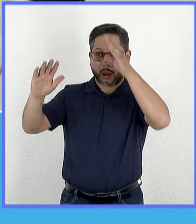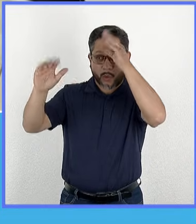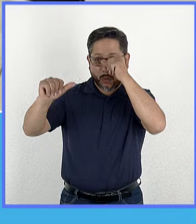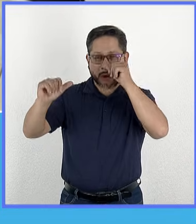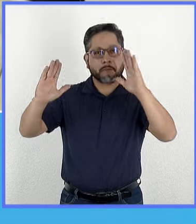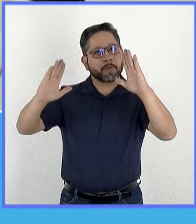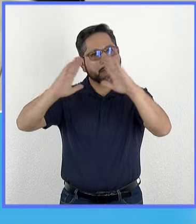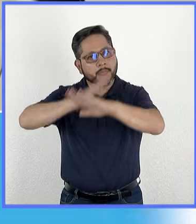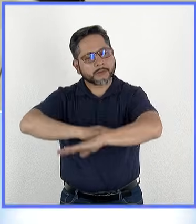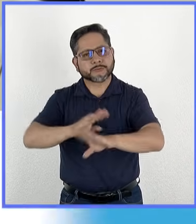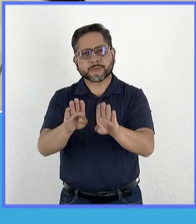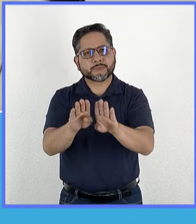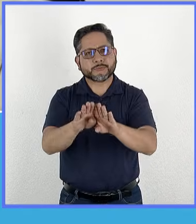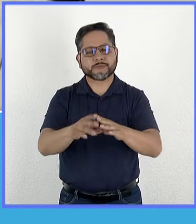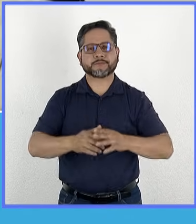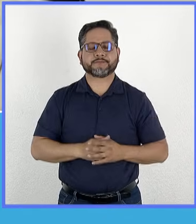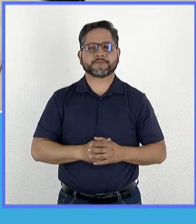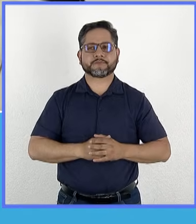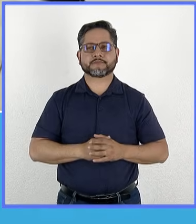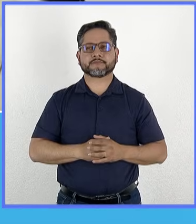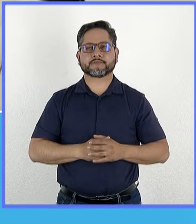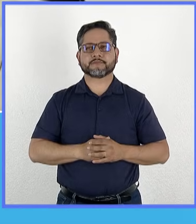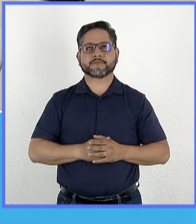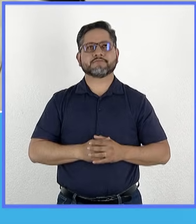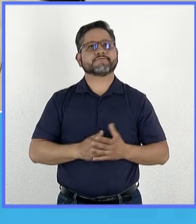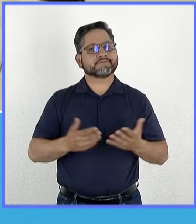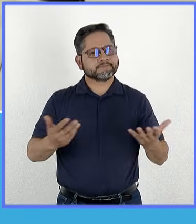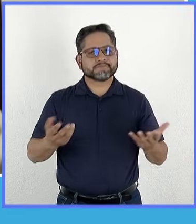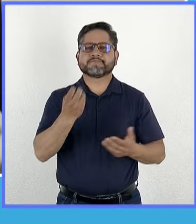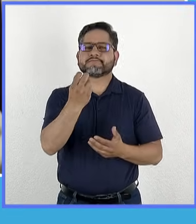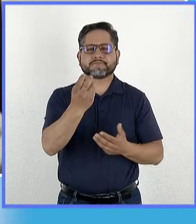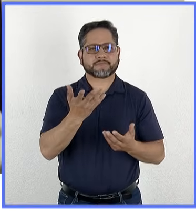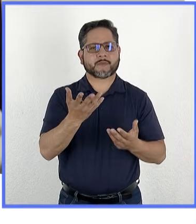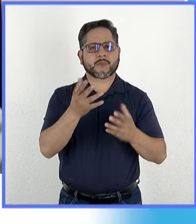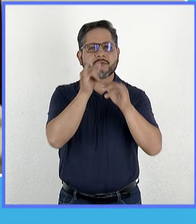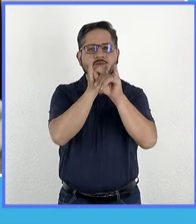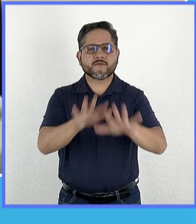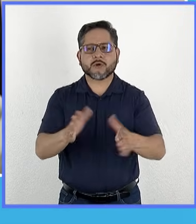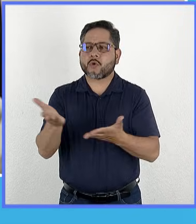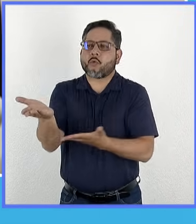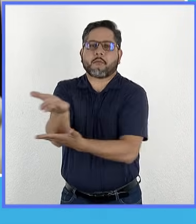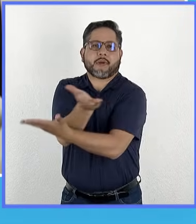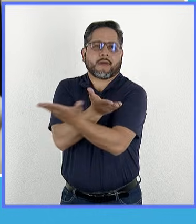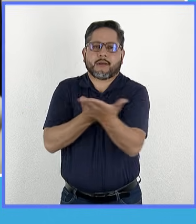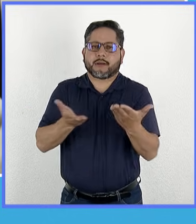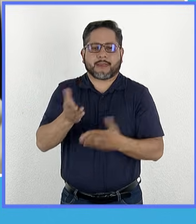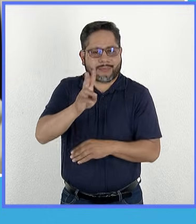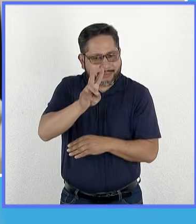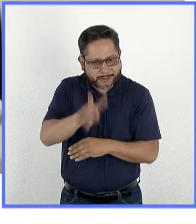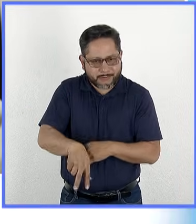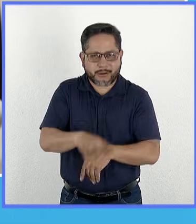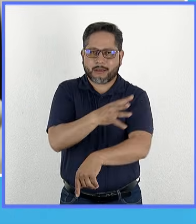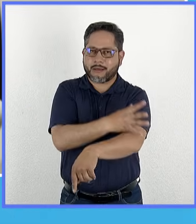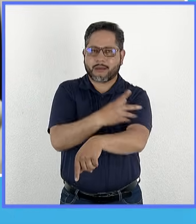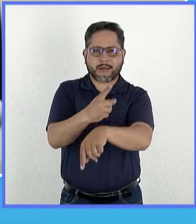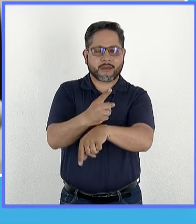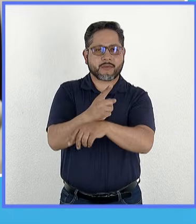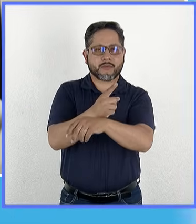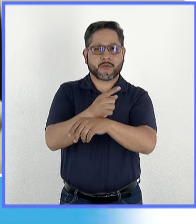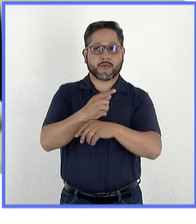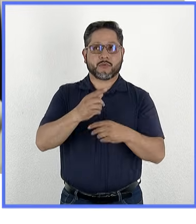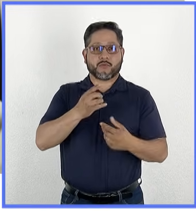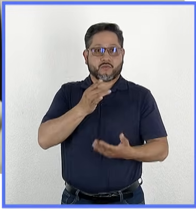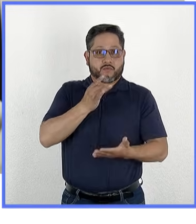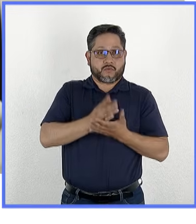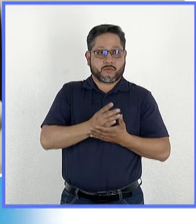por supuesto? Pues mira, es compartir la información real con todos los que no nada